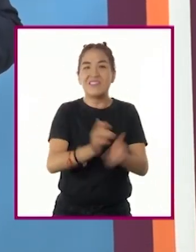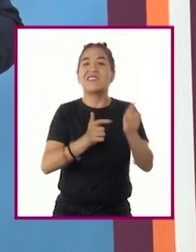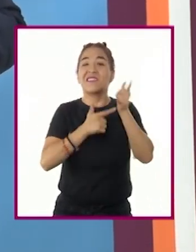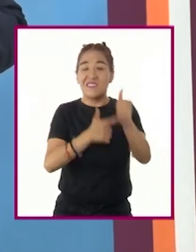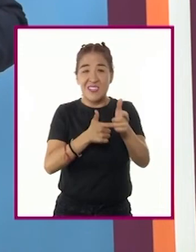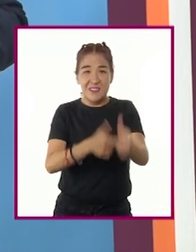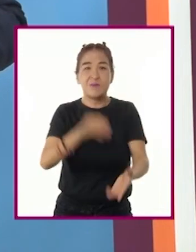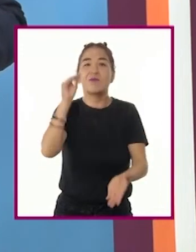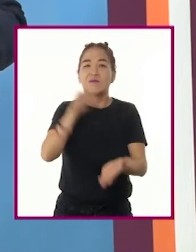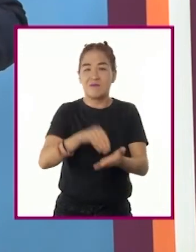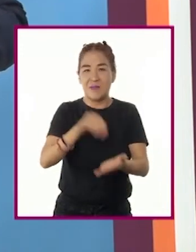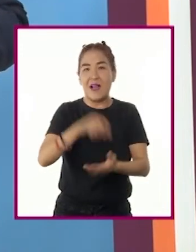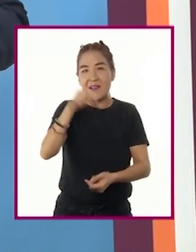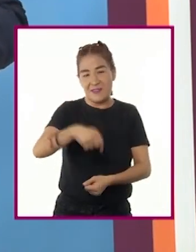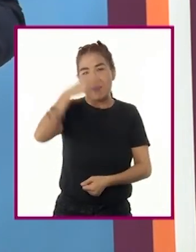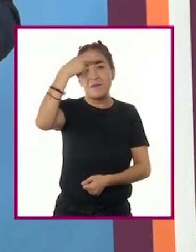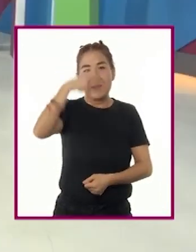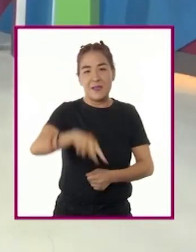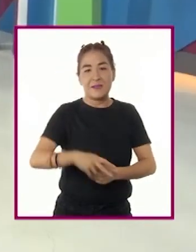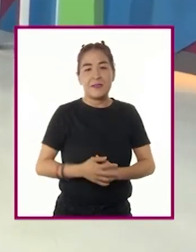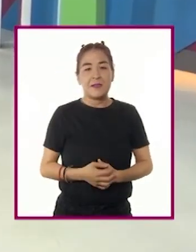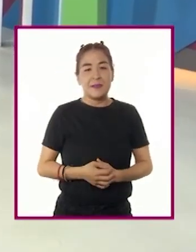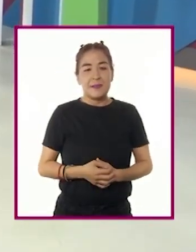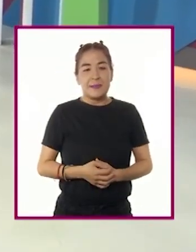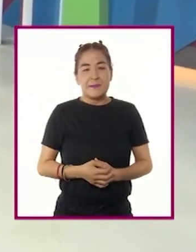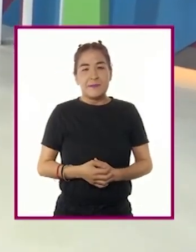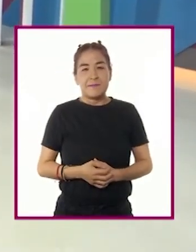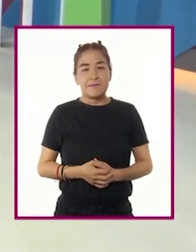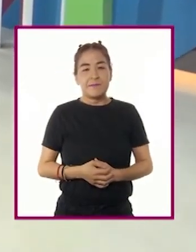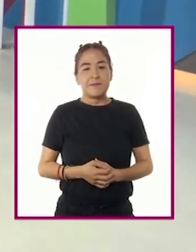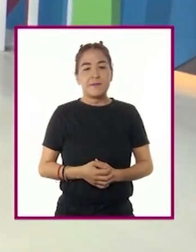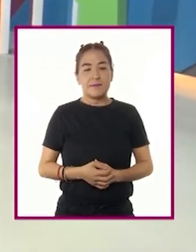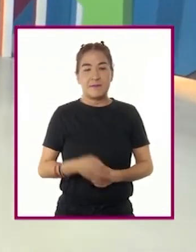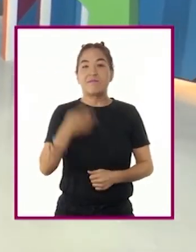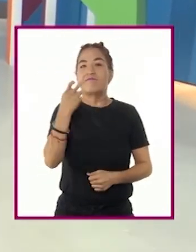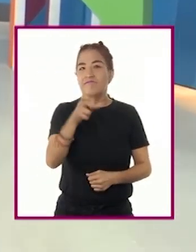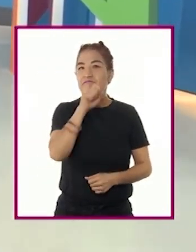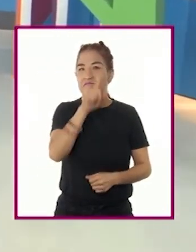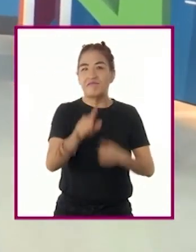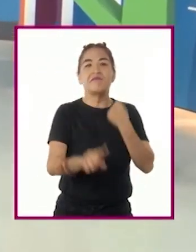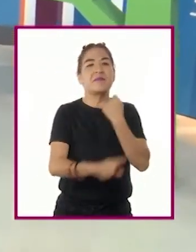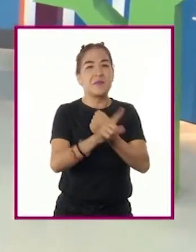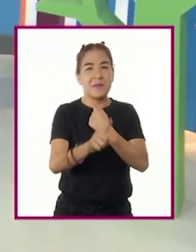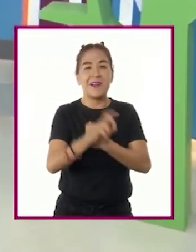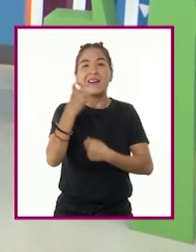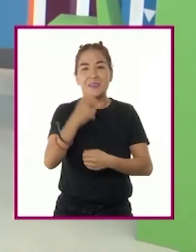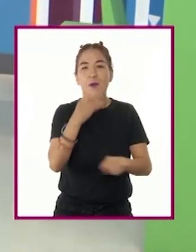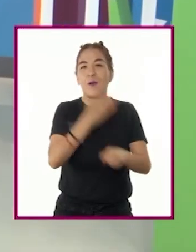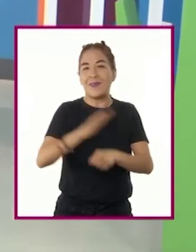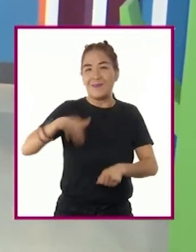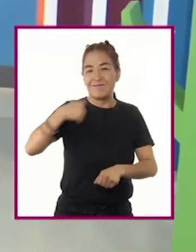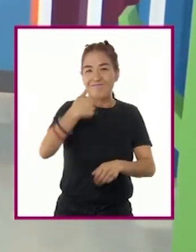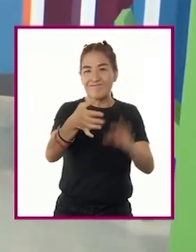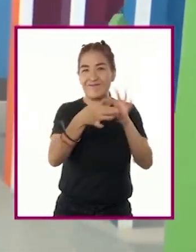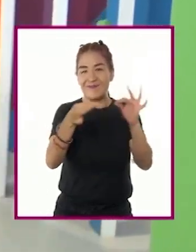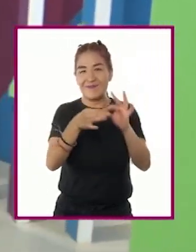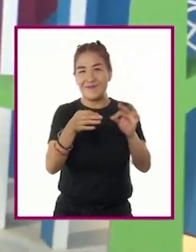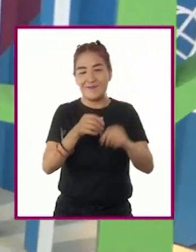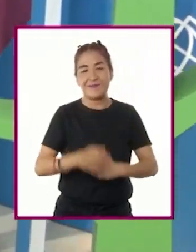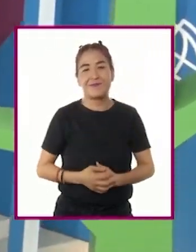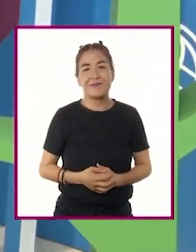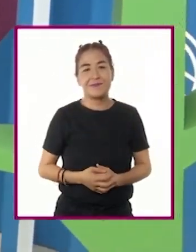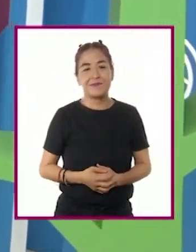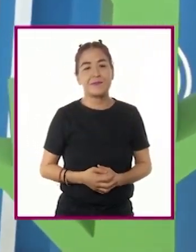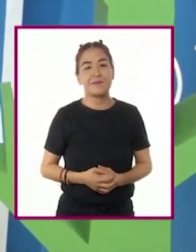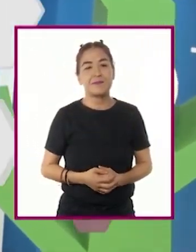muy presente en nuestro México. Y sin duda, influye mucho en los retos que hemos comentado.